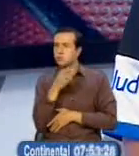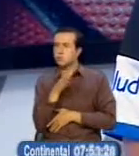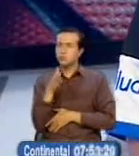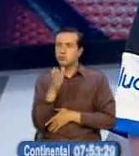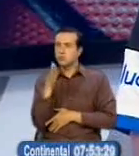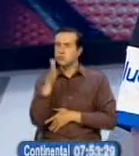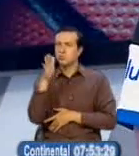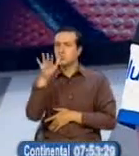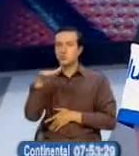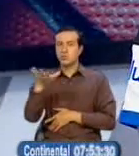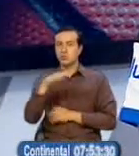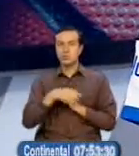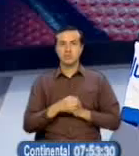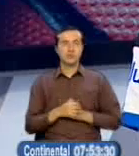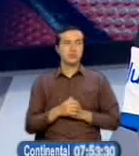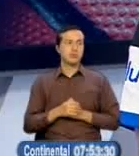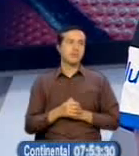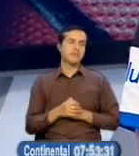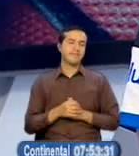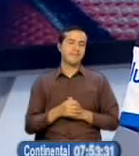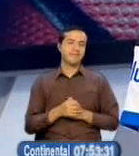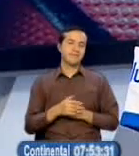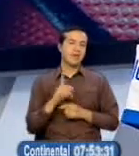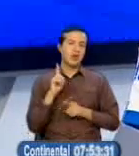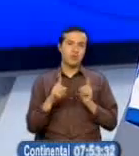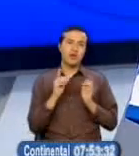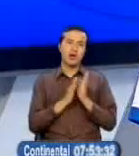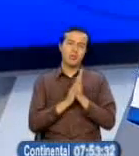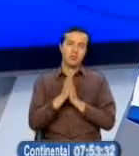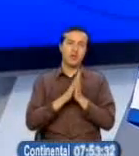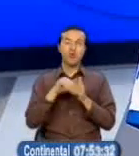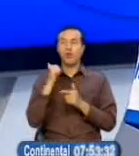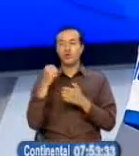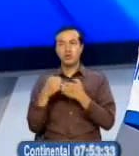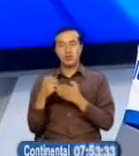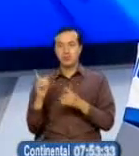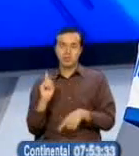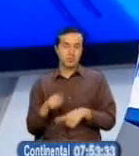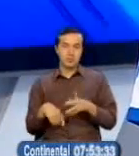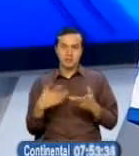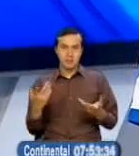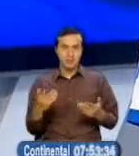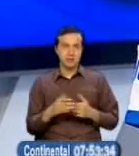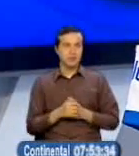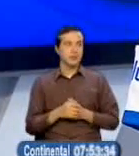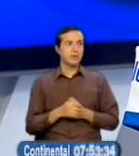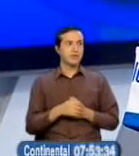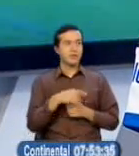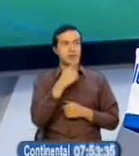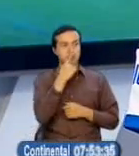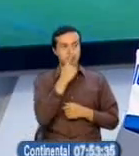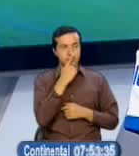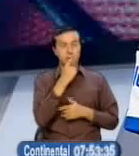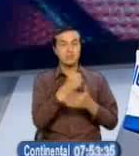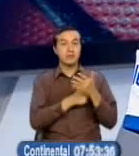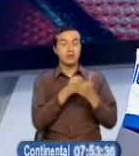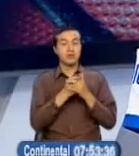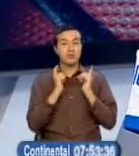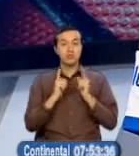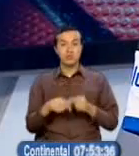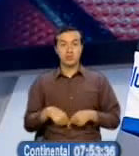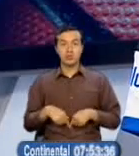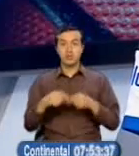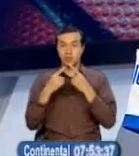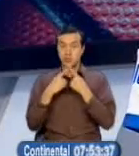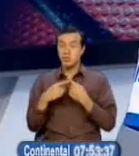podríamos utilizar. Y eso da una gran ventaja sobre otros equipos que no pueden hacer eso. Algo súper interesante en el Reto Salud SA es que